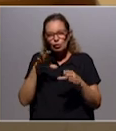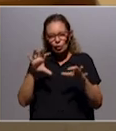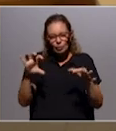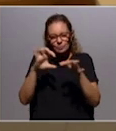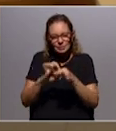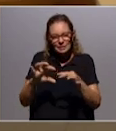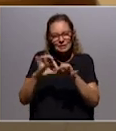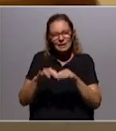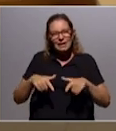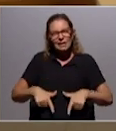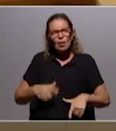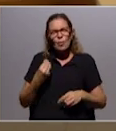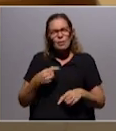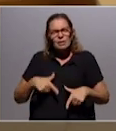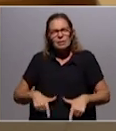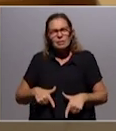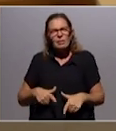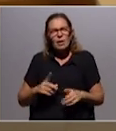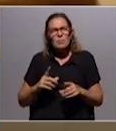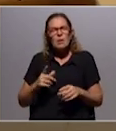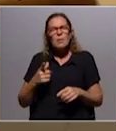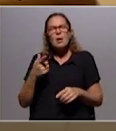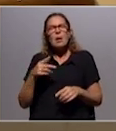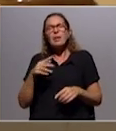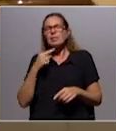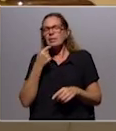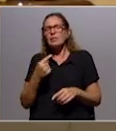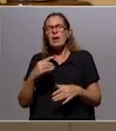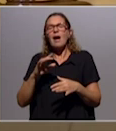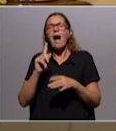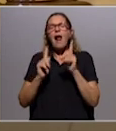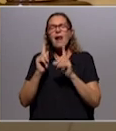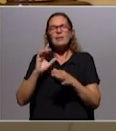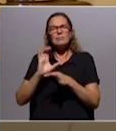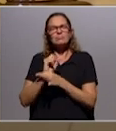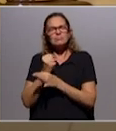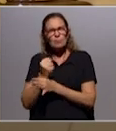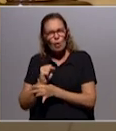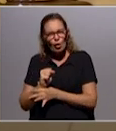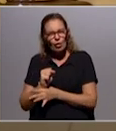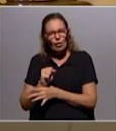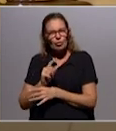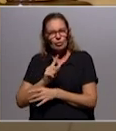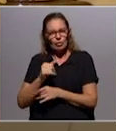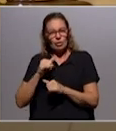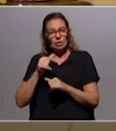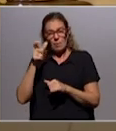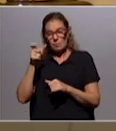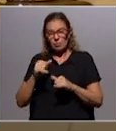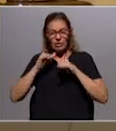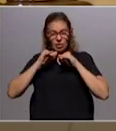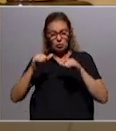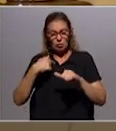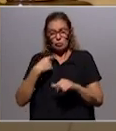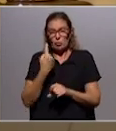como la intendencia va a permitir que encamine lo que tenemos que celebrar y que la gente denuncie yo soy el